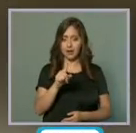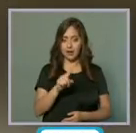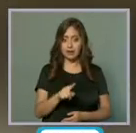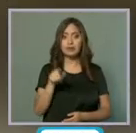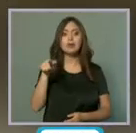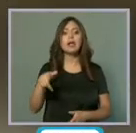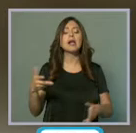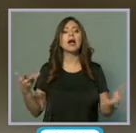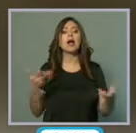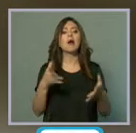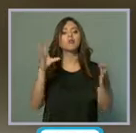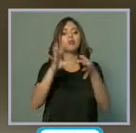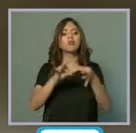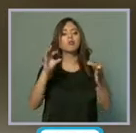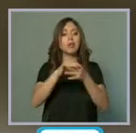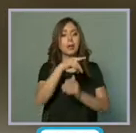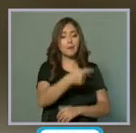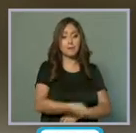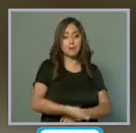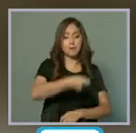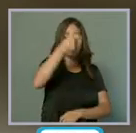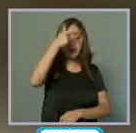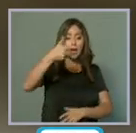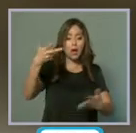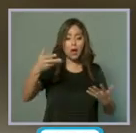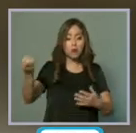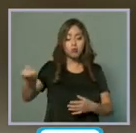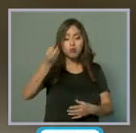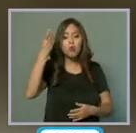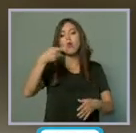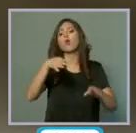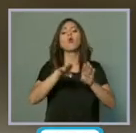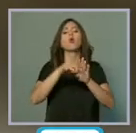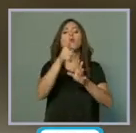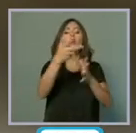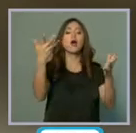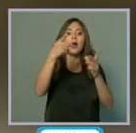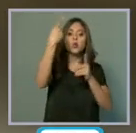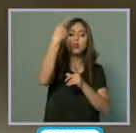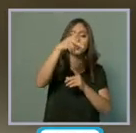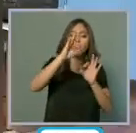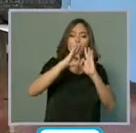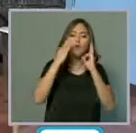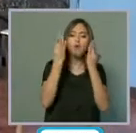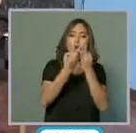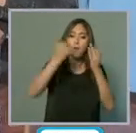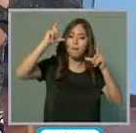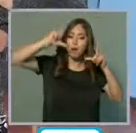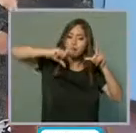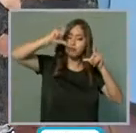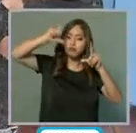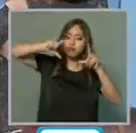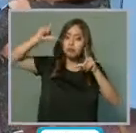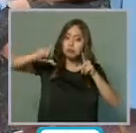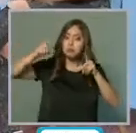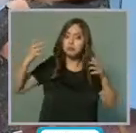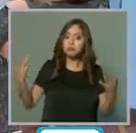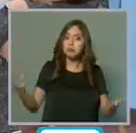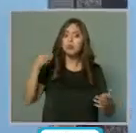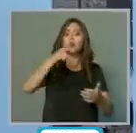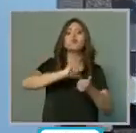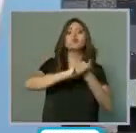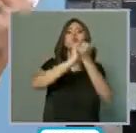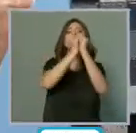hablando de su obra, de cómo puedes componer el espacio a través de la cámara. Entonces, como pueden ver, realmente es abordar